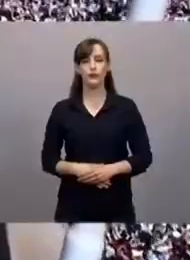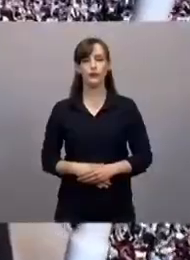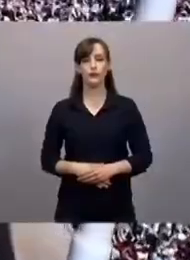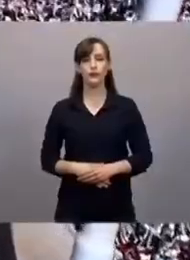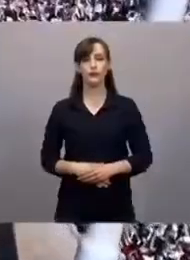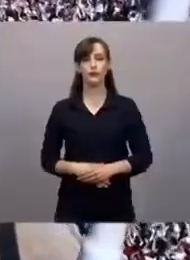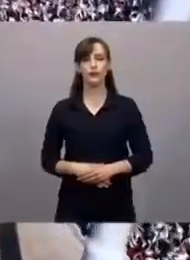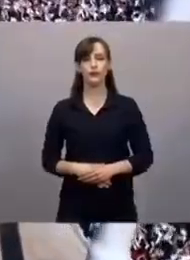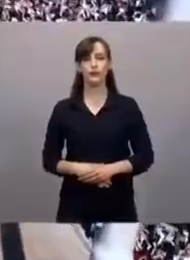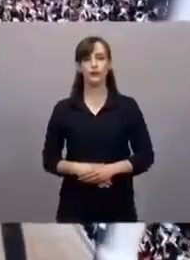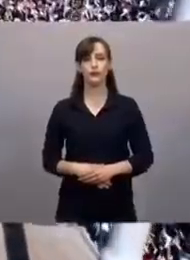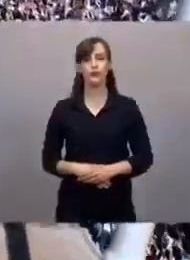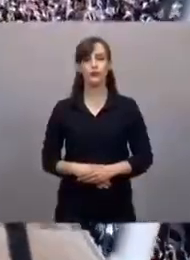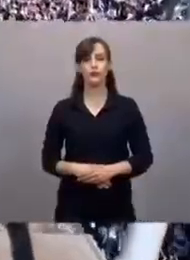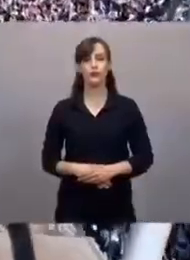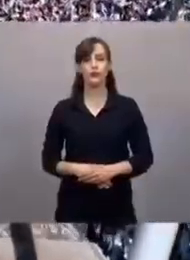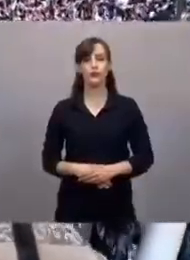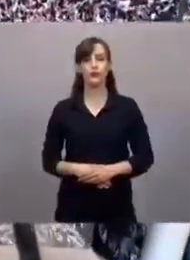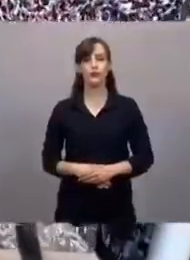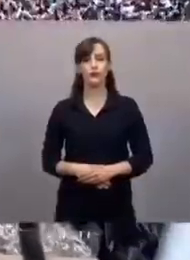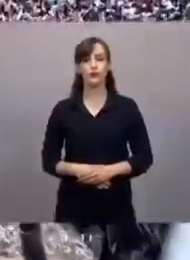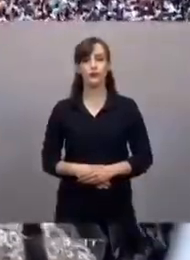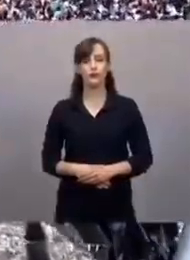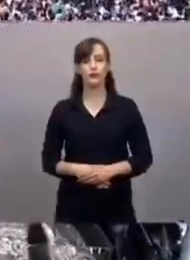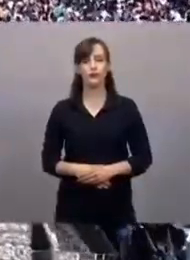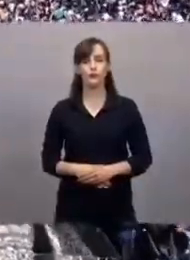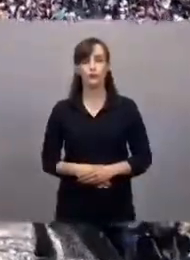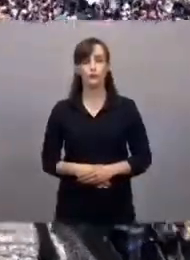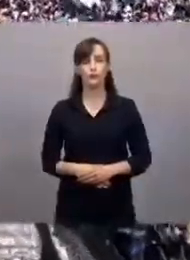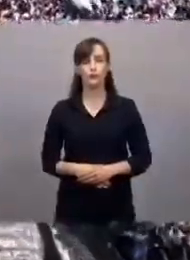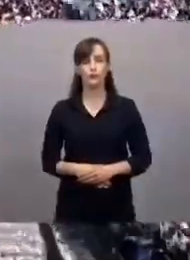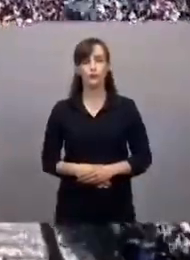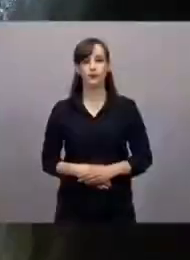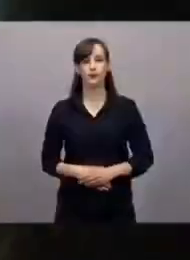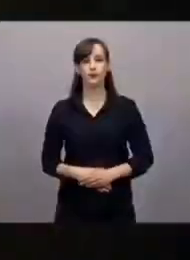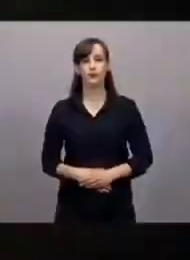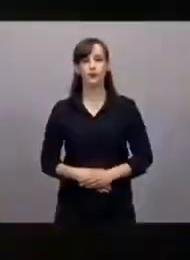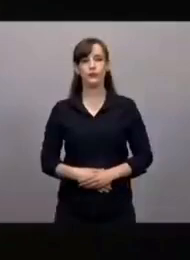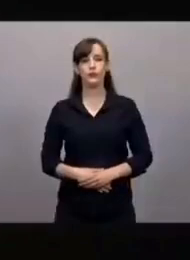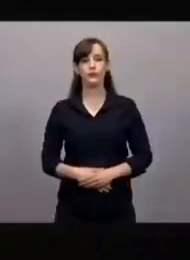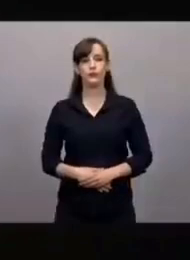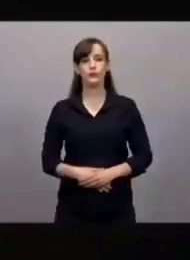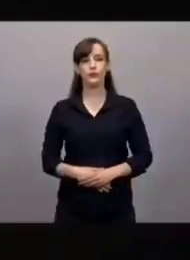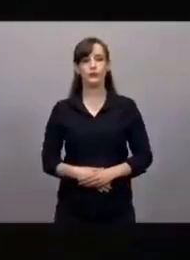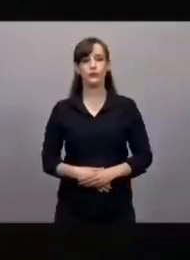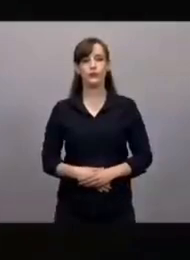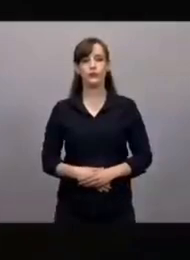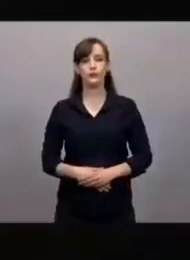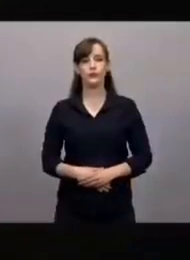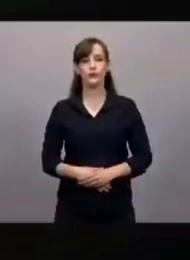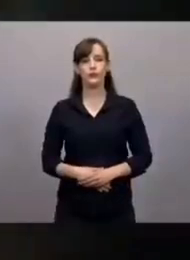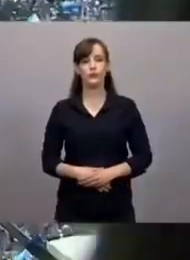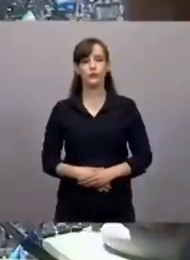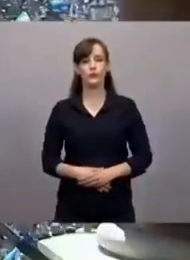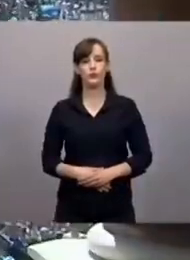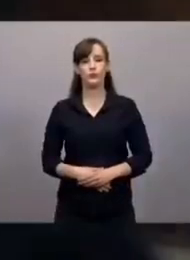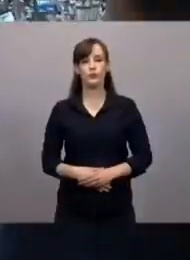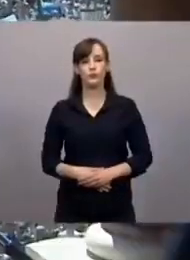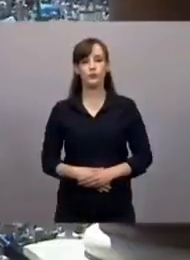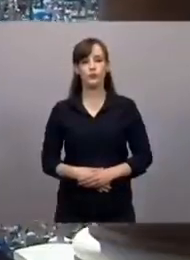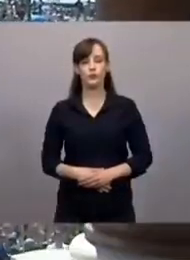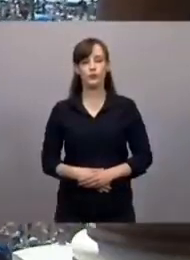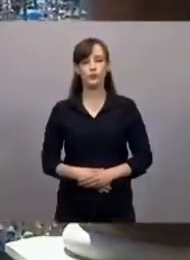lo no lo pueden vetar no pu Lo que implica que no puede estar inventando no tiene que hacer un consenso a partir de ahora y yo creo que él es muy